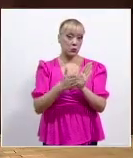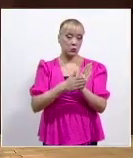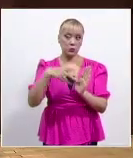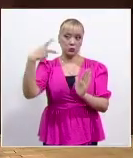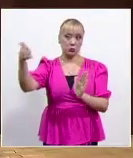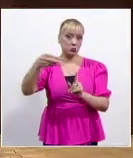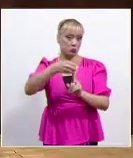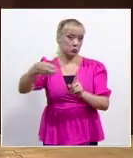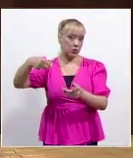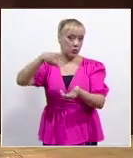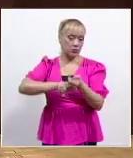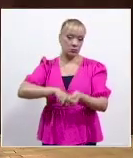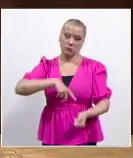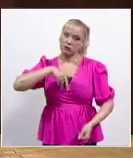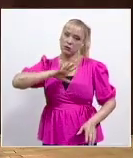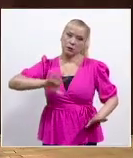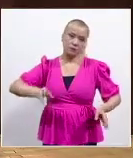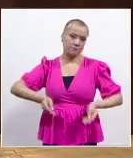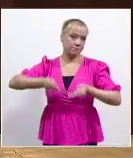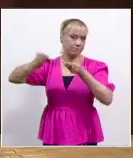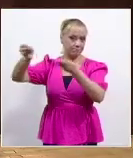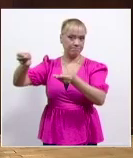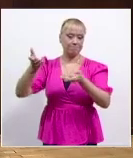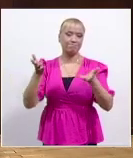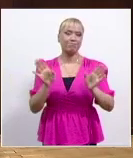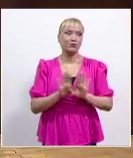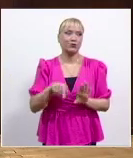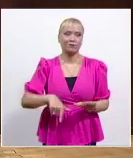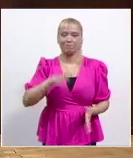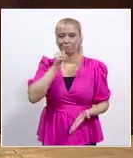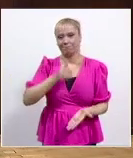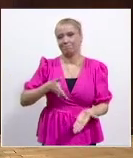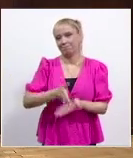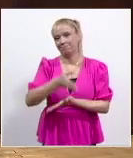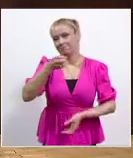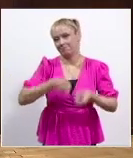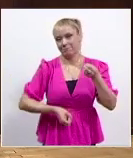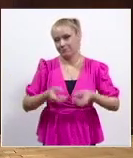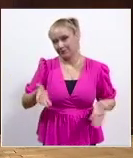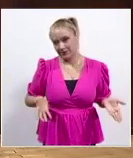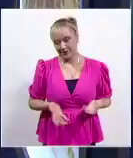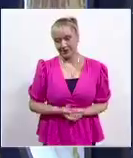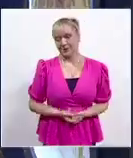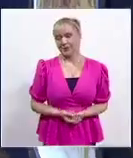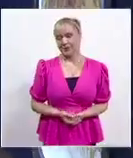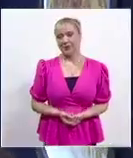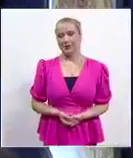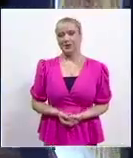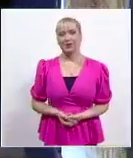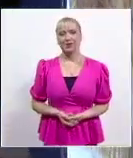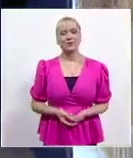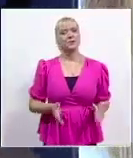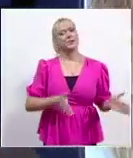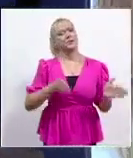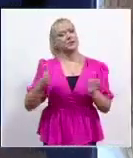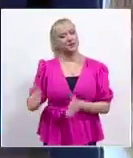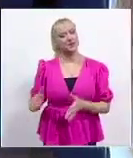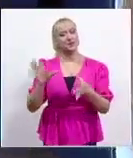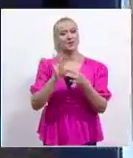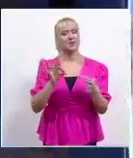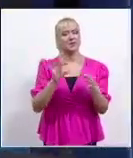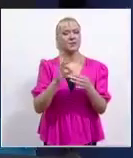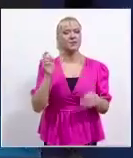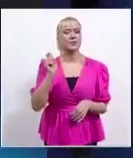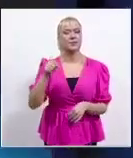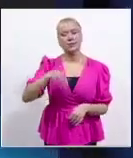normatividad interna. Para el canal del Poder Judicial de la Federación, Juan Carlos González. En otra información, se estima